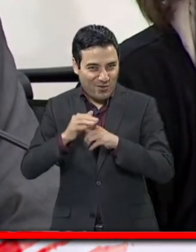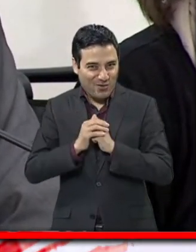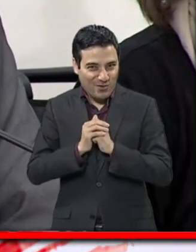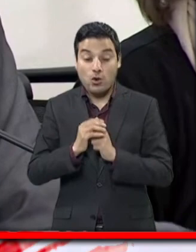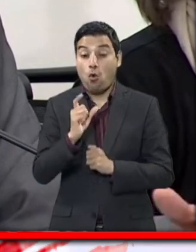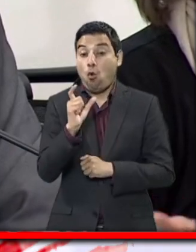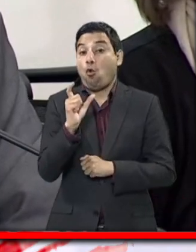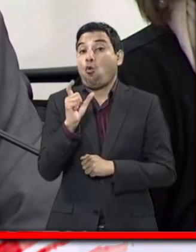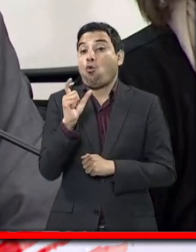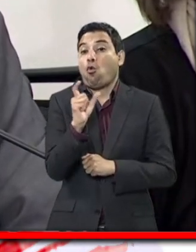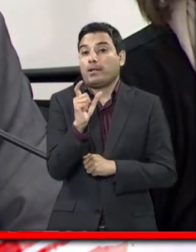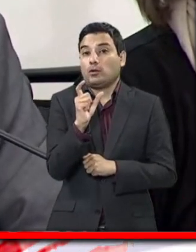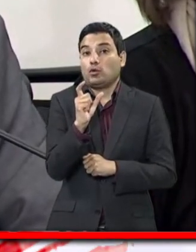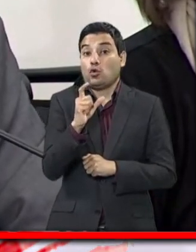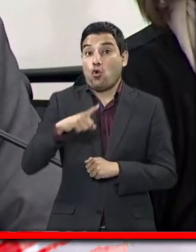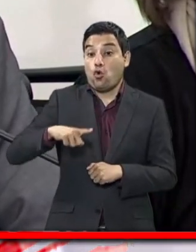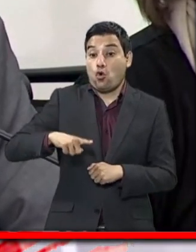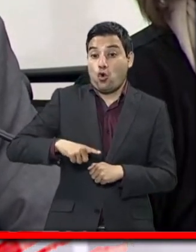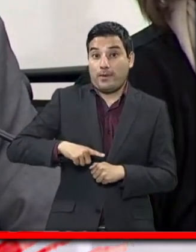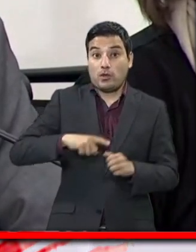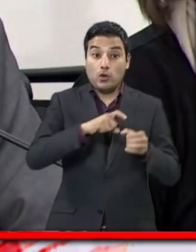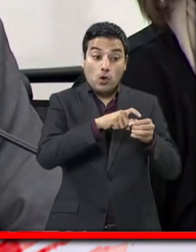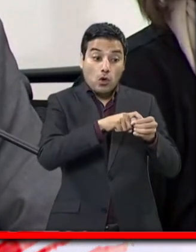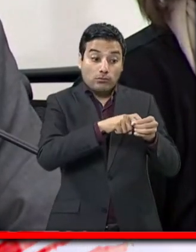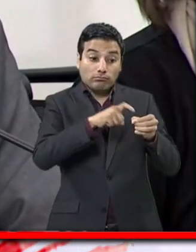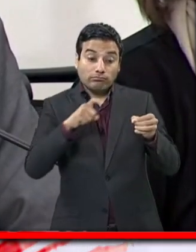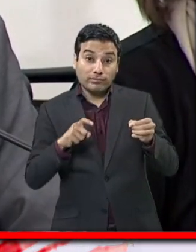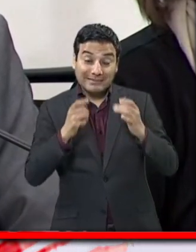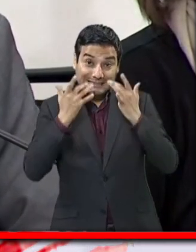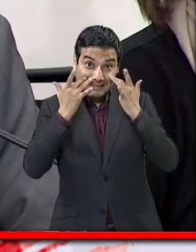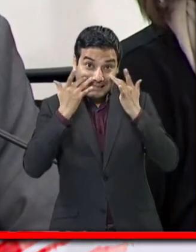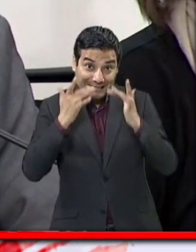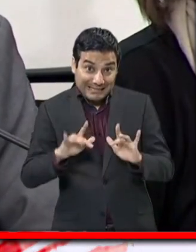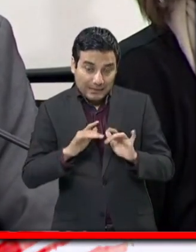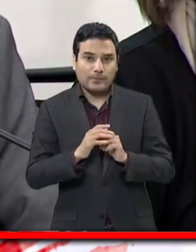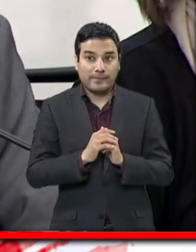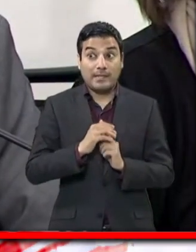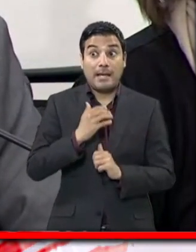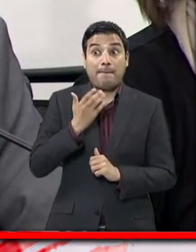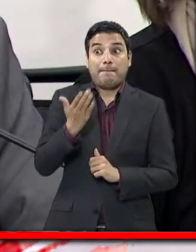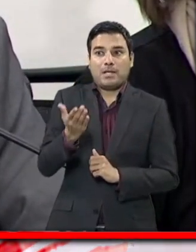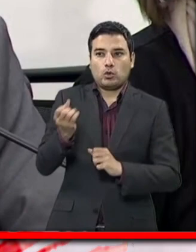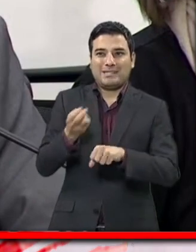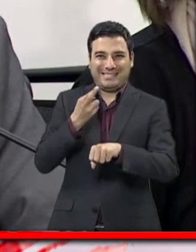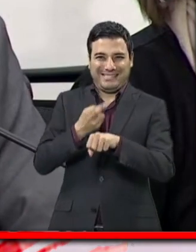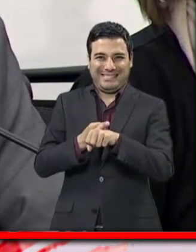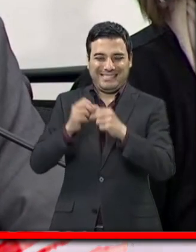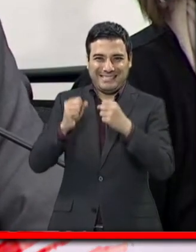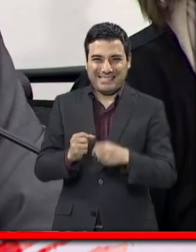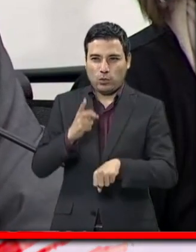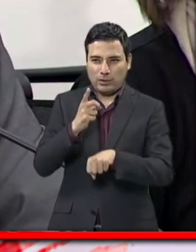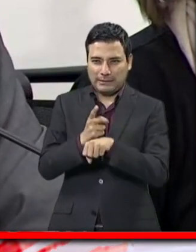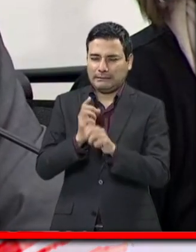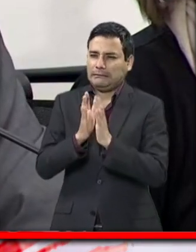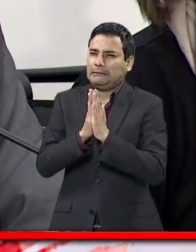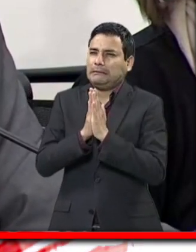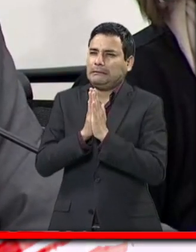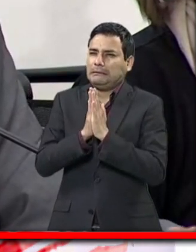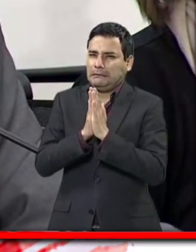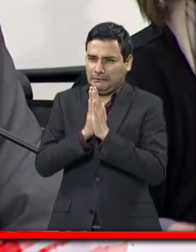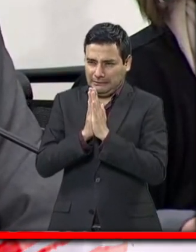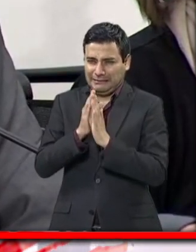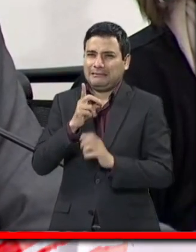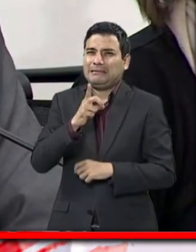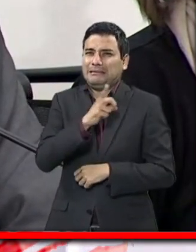retiró incluso antes de registrarse como candidato pidió formalmente a la secretaria de seguridad que mantuviera un cuerpo